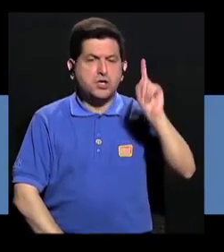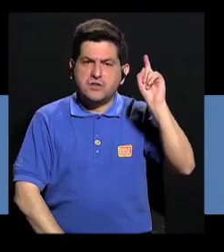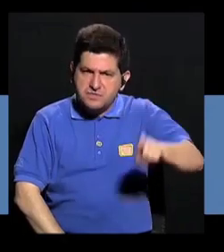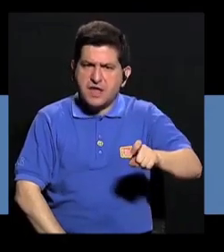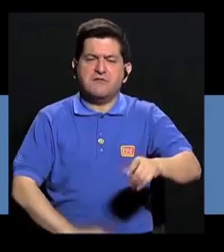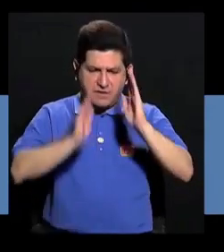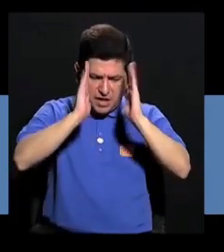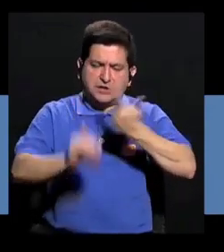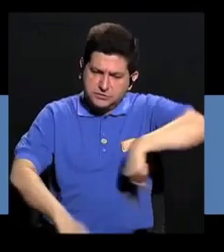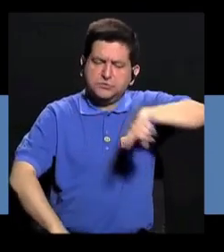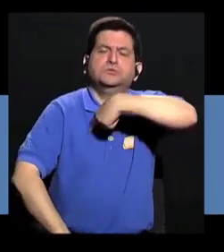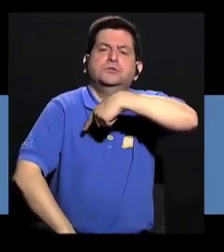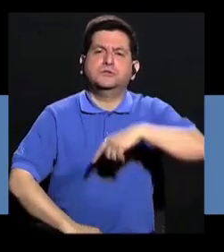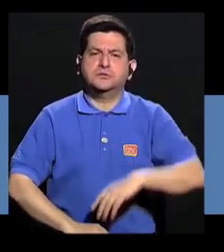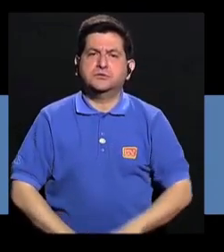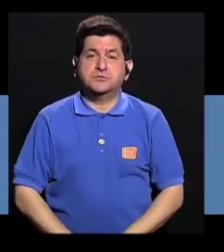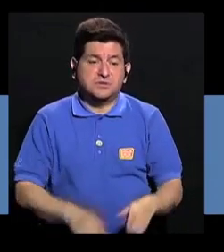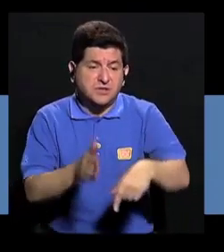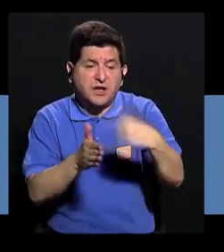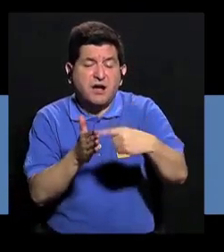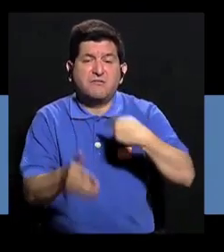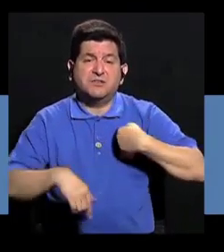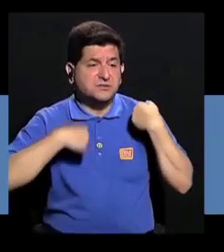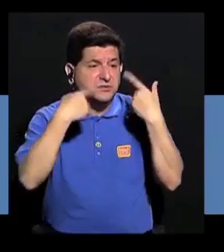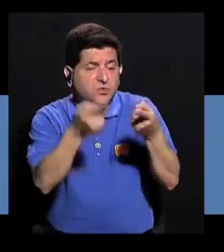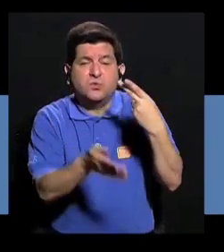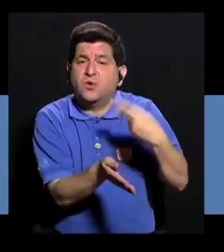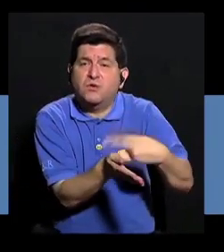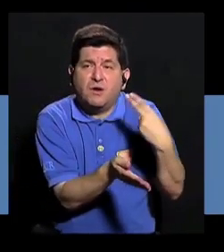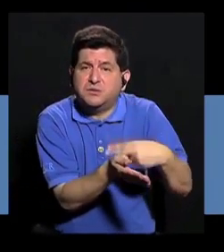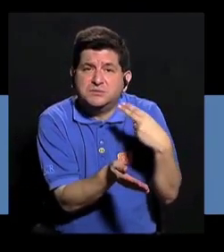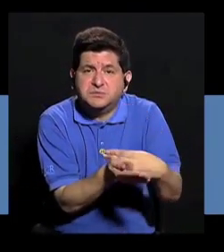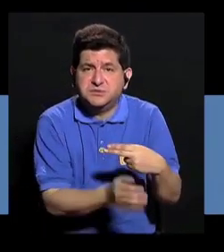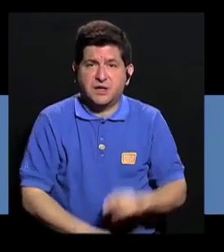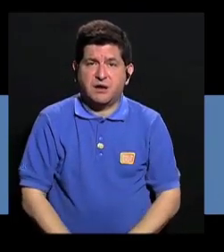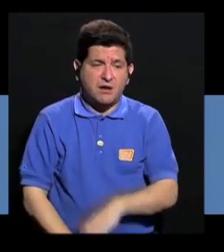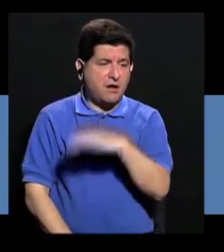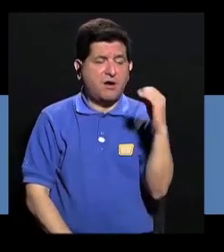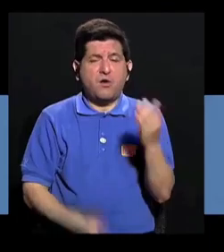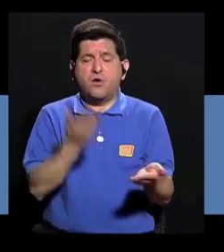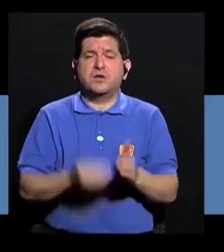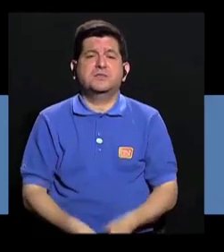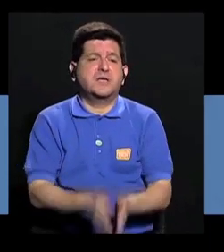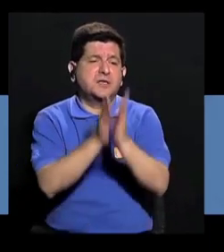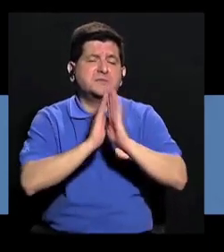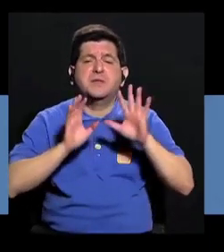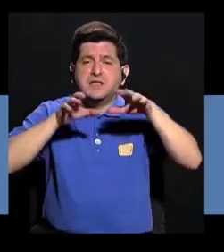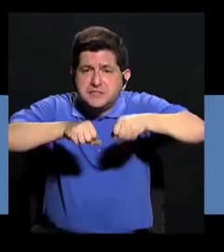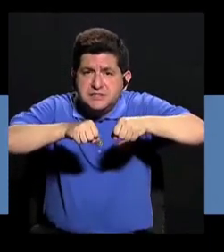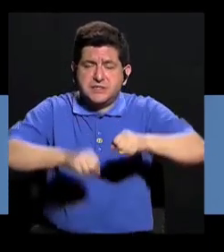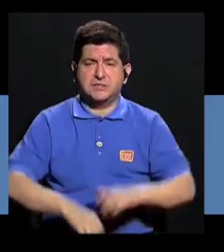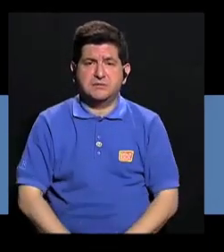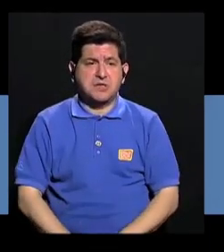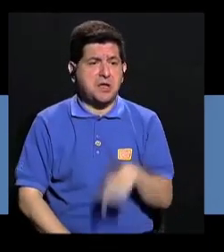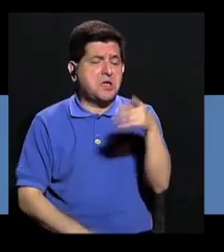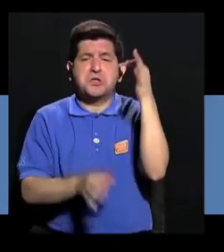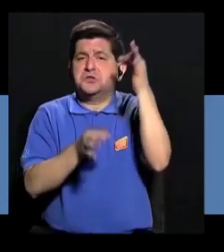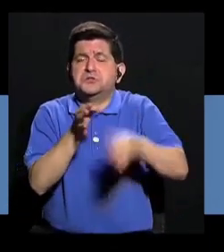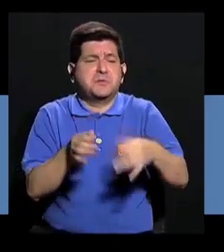Deben atendernos. Y a veces uno llega a los hospitales o a sacar una cita y